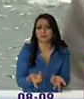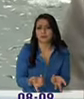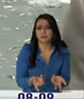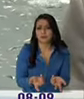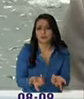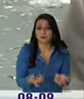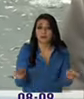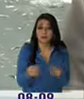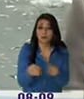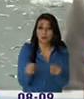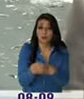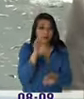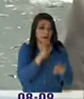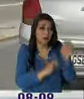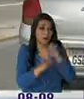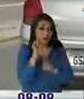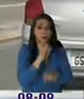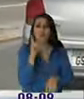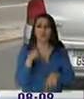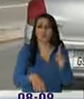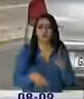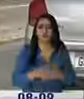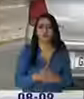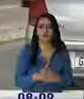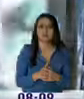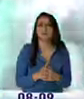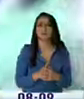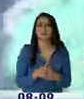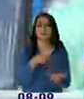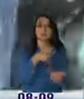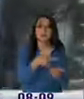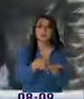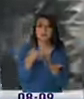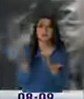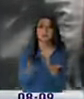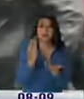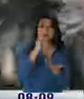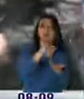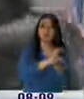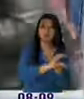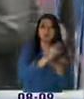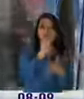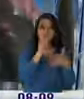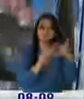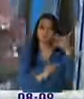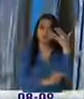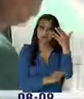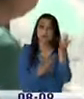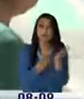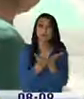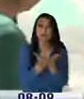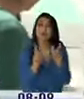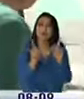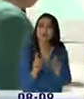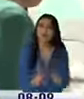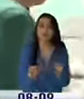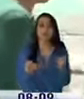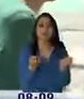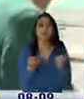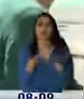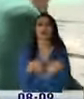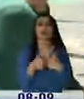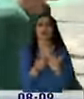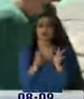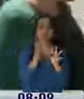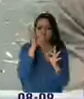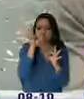se puede hacer una evaluación de esa manera. Considera que para el pago de las compensaciones, los parámetros del servicio debían ser medidos a través de